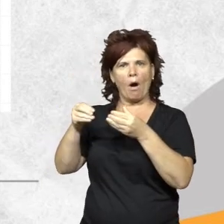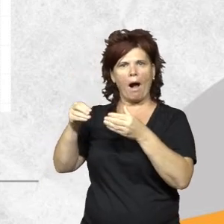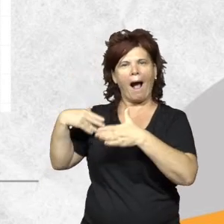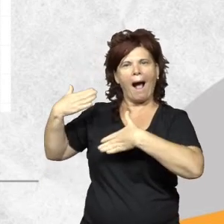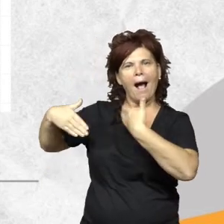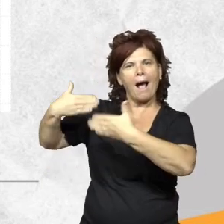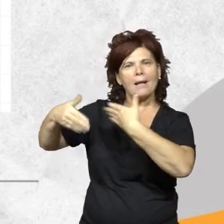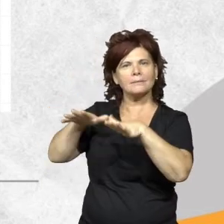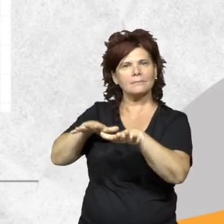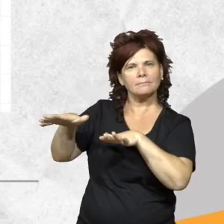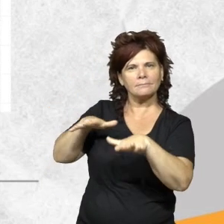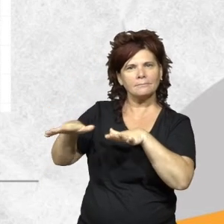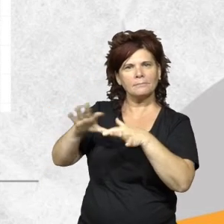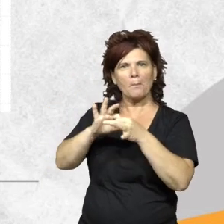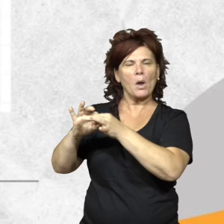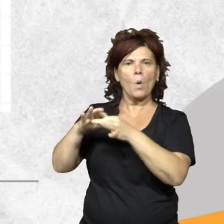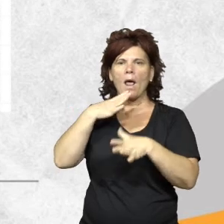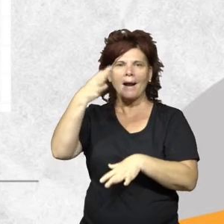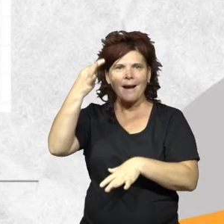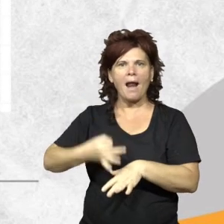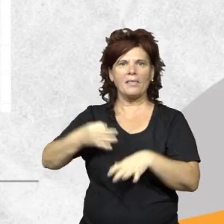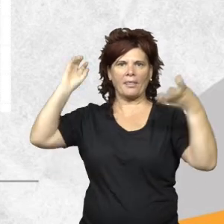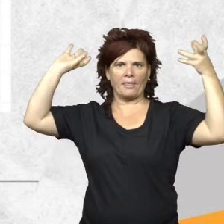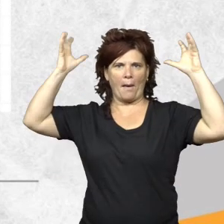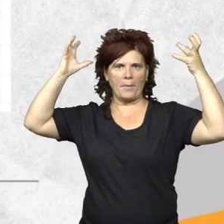de la realidad ambiental.